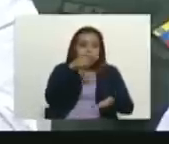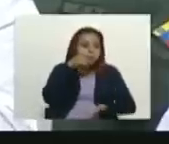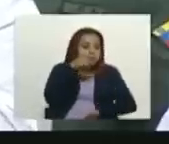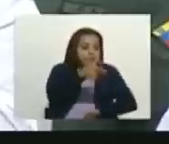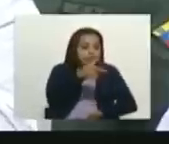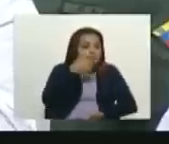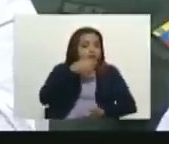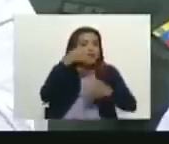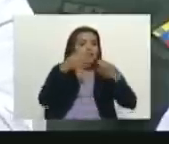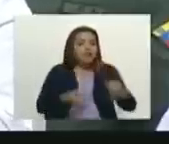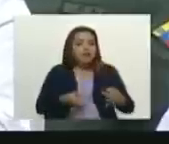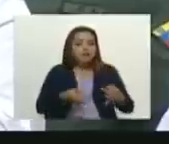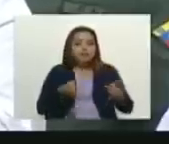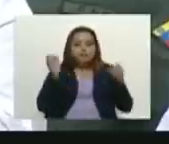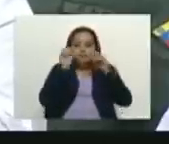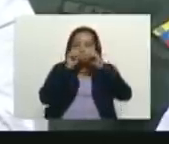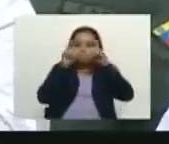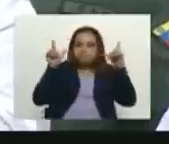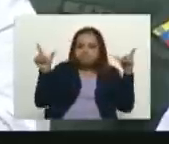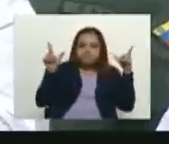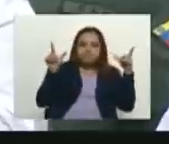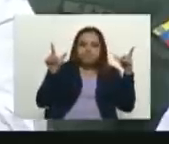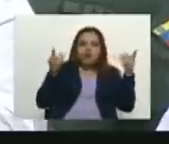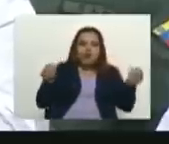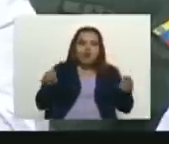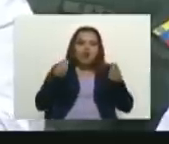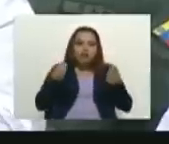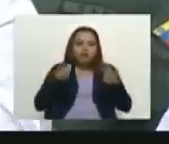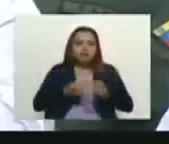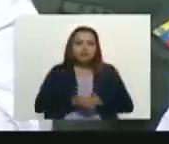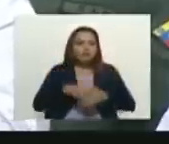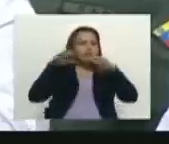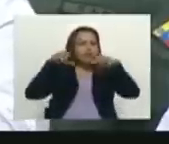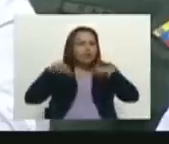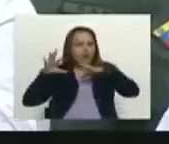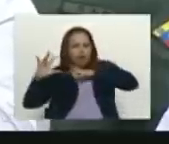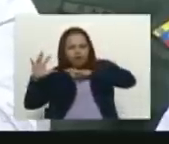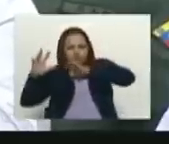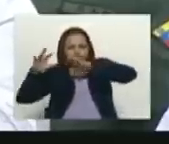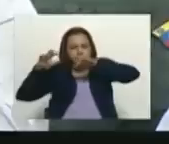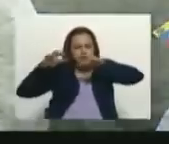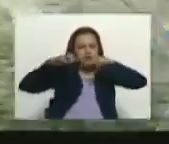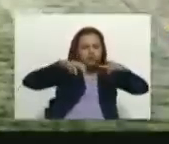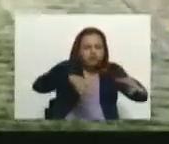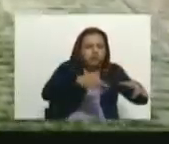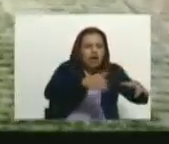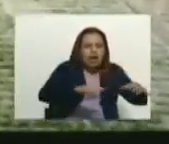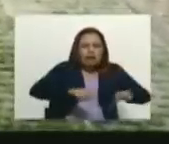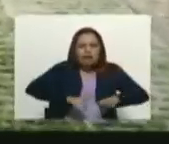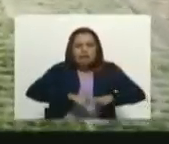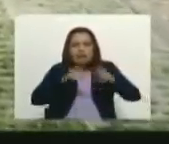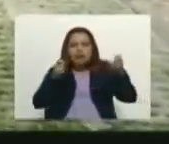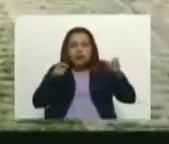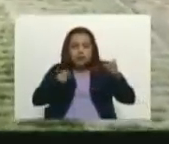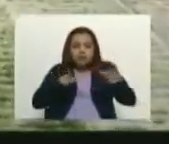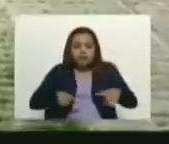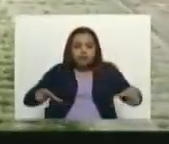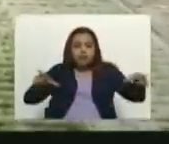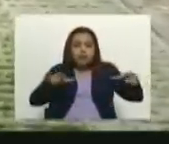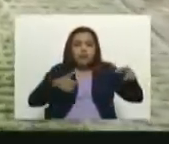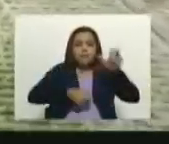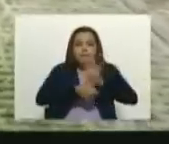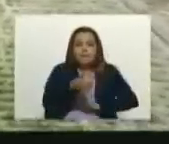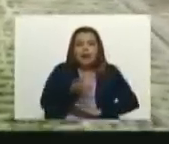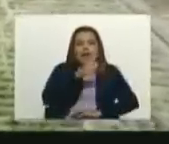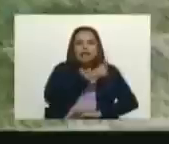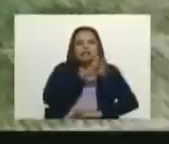era impresionante ver cómo las lluvias se habían llevado parte importante del canal, mucho más de 100